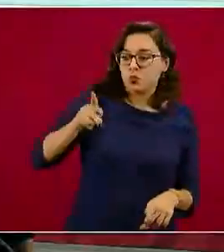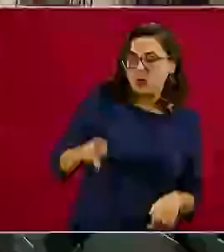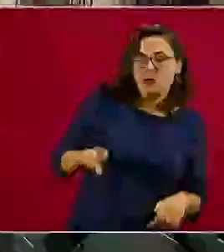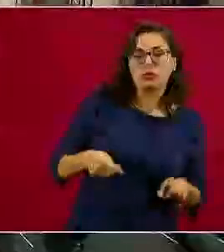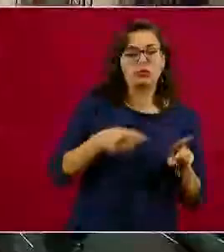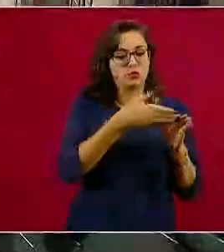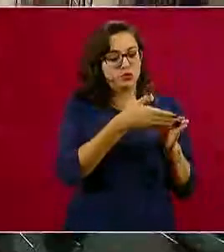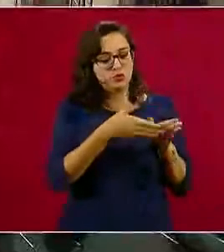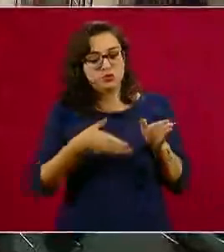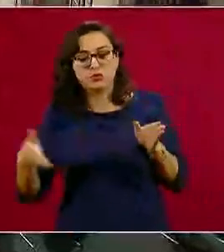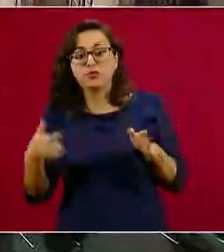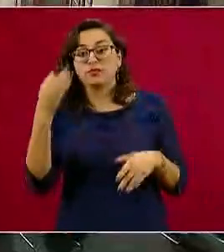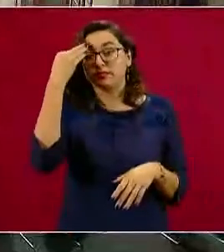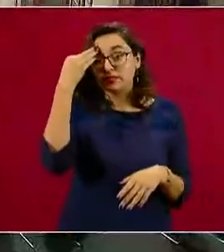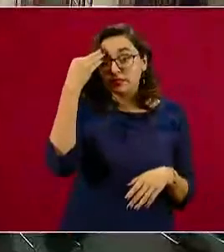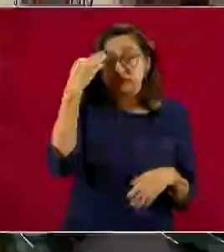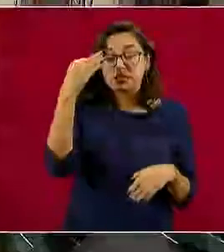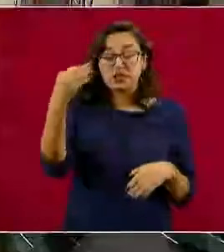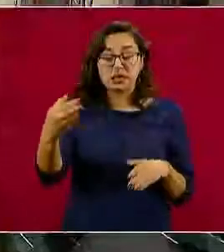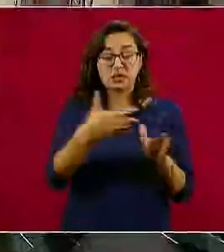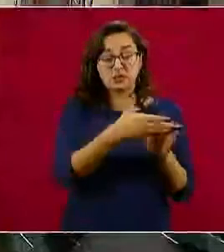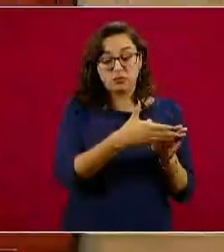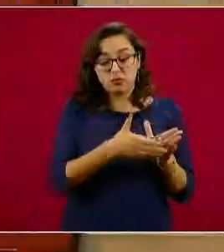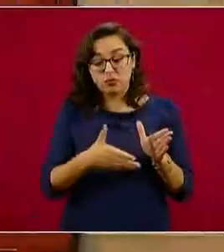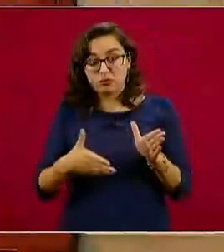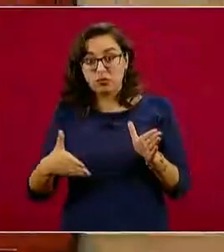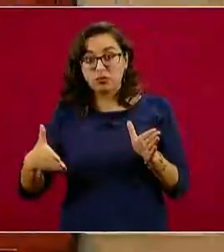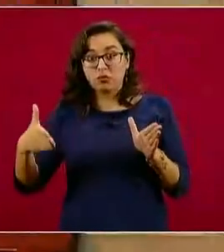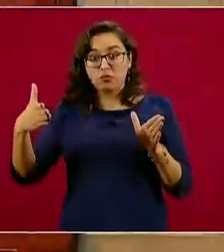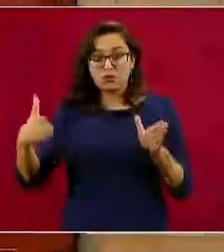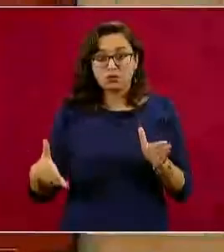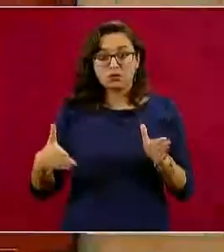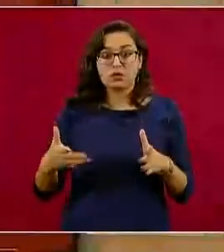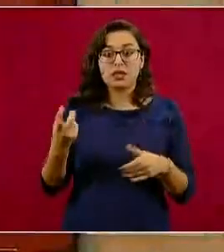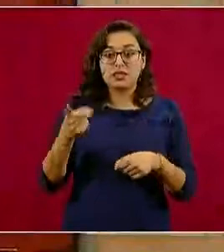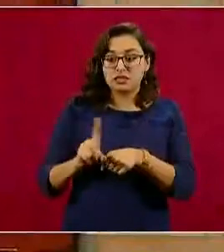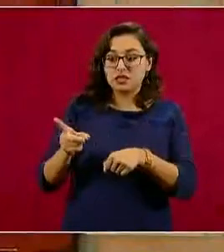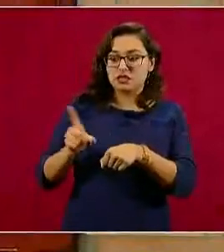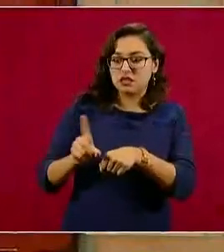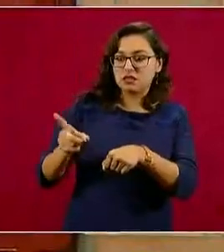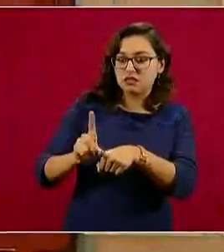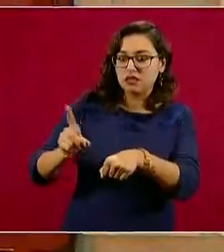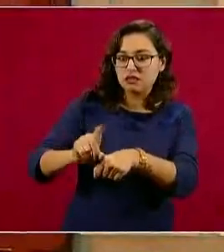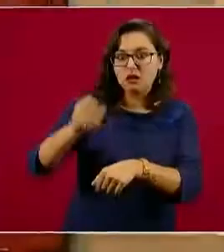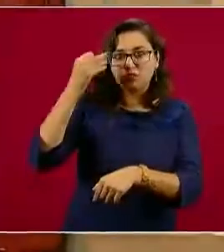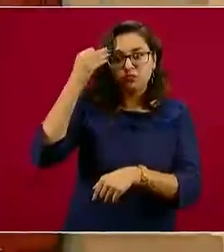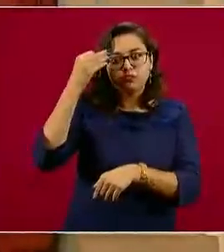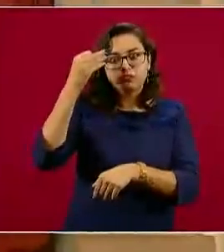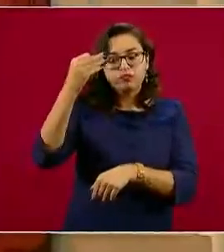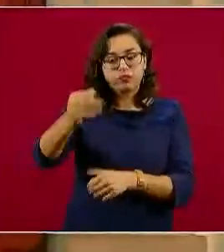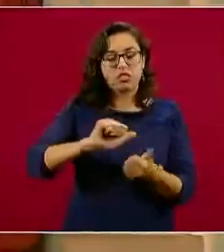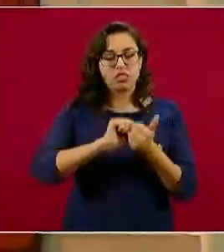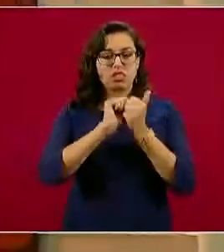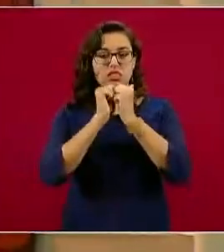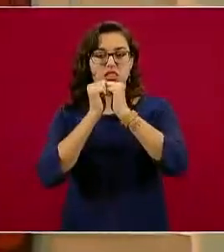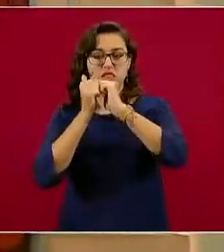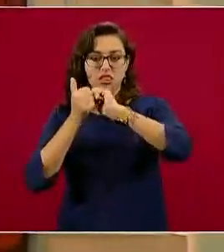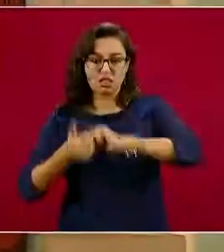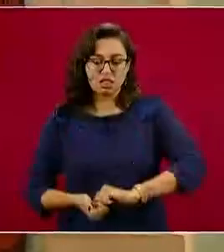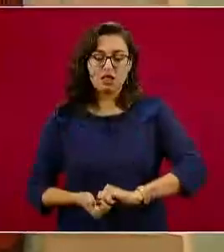más largo sea el periodo menstrual de una mujer, mayor aumenta el riesgo. Y esto principalmente es, ya sea porque son